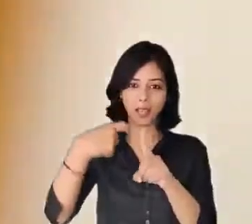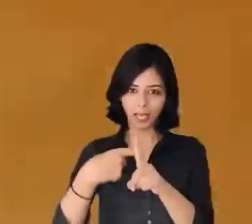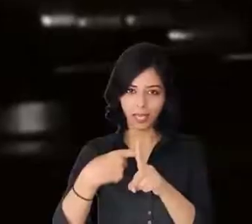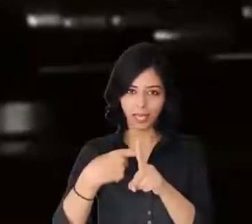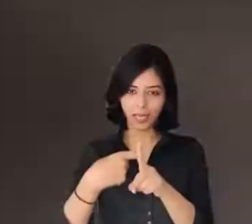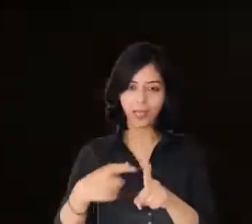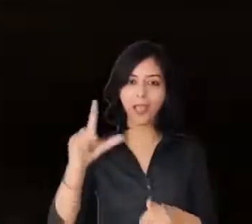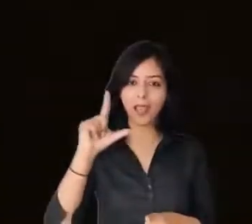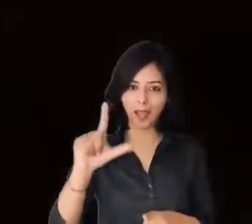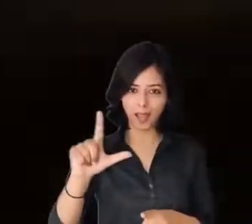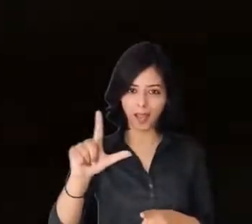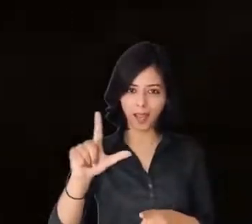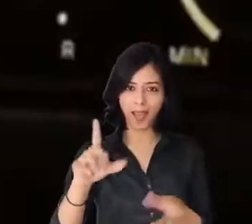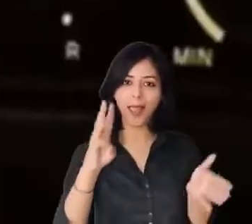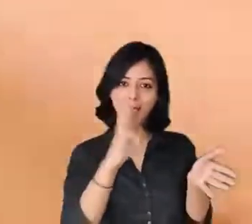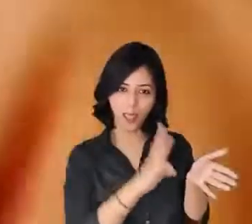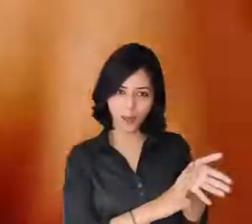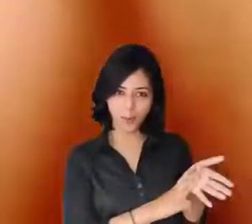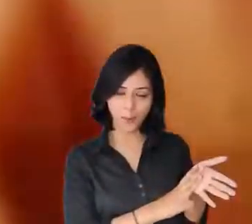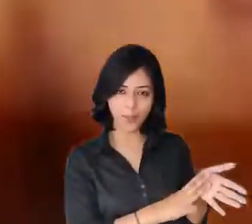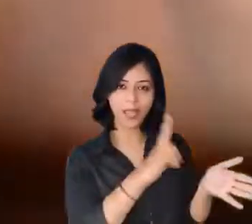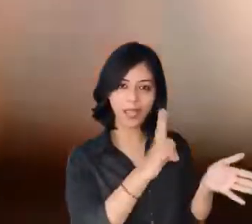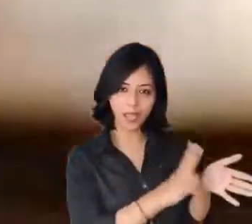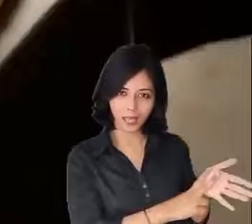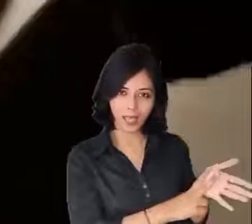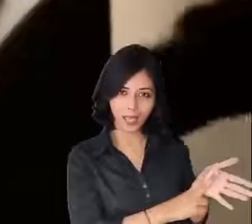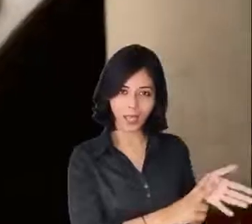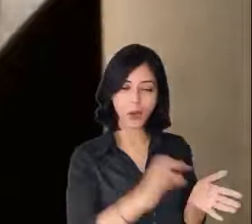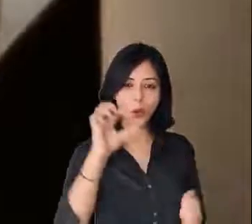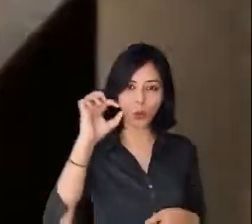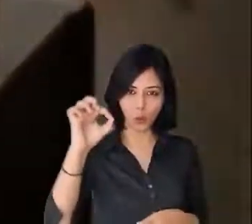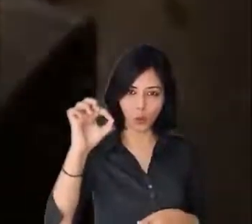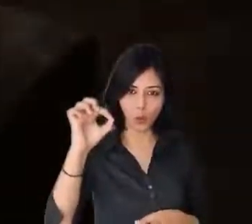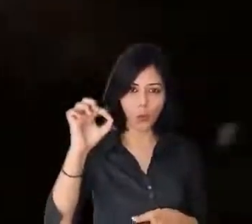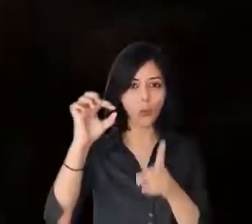Le ordenó a Jimmy que subiera el volumen de la música.